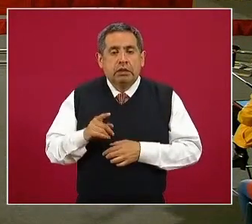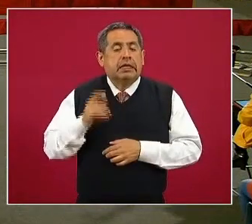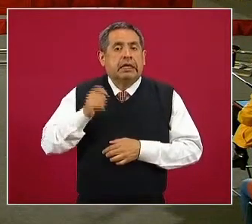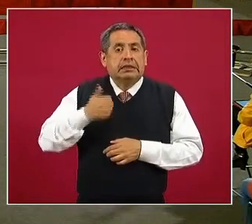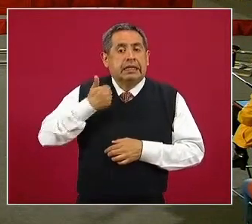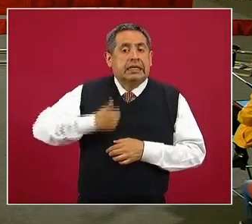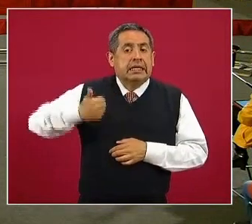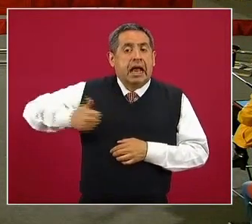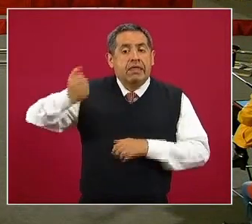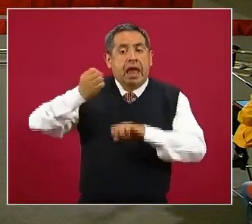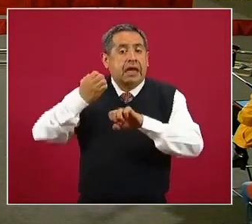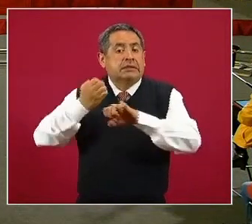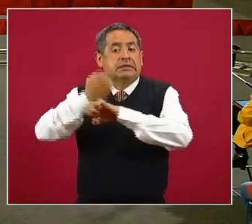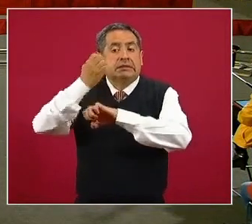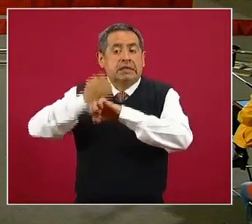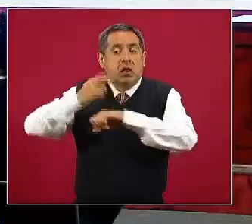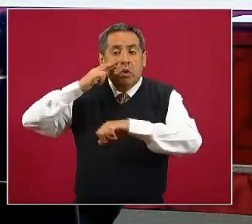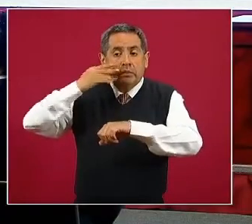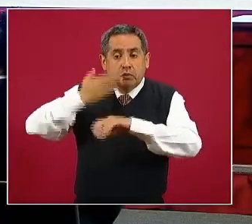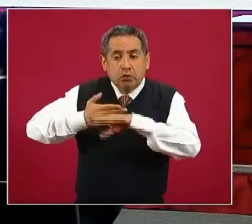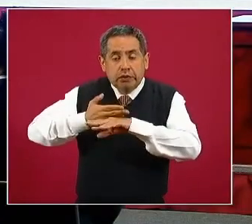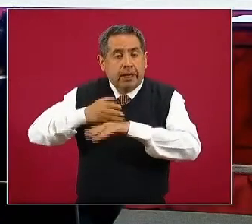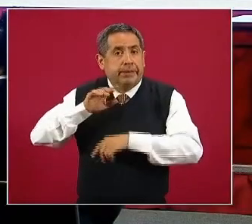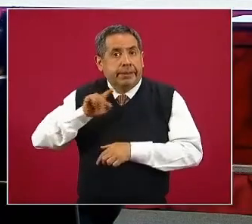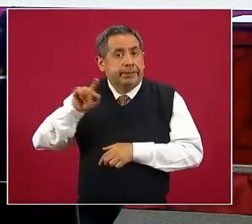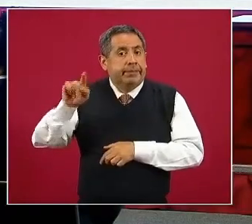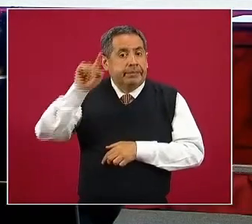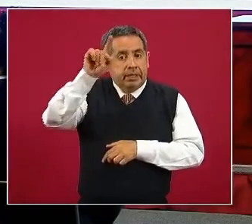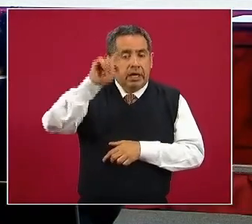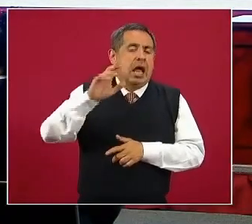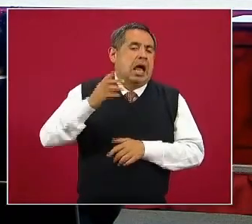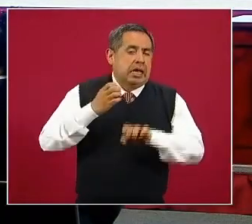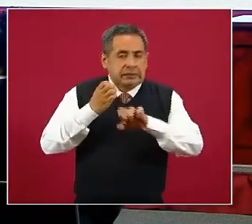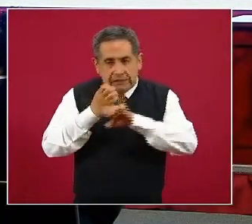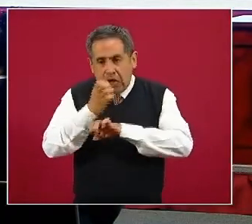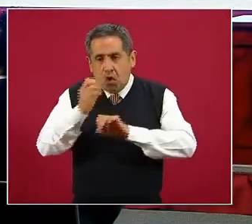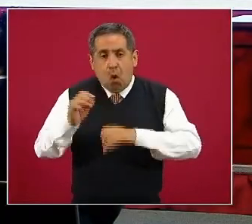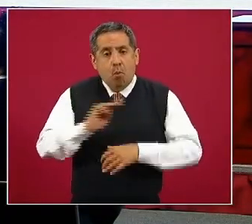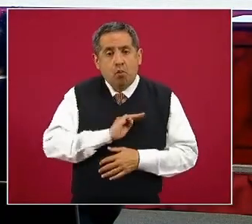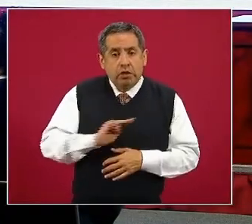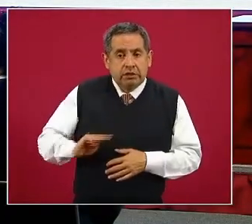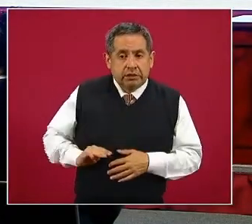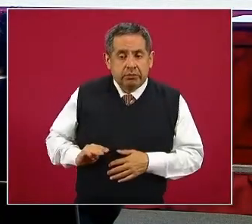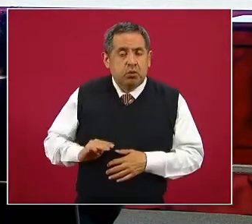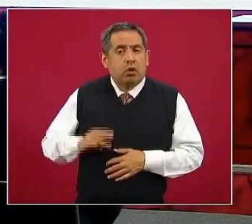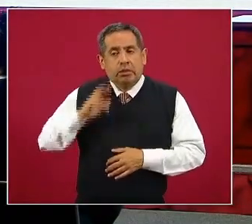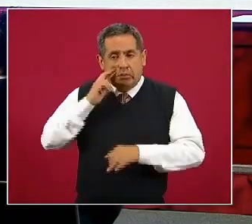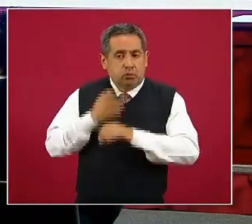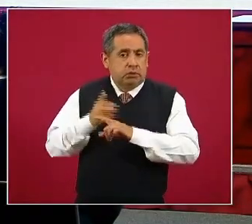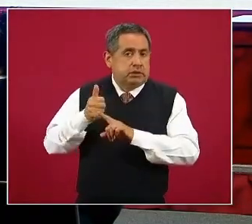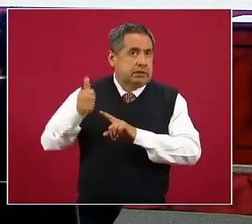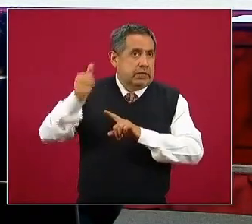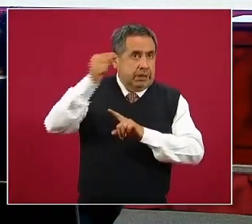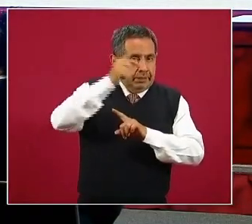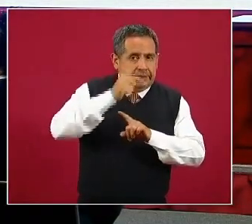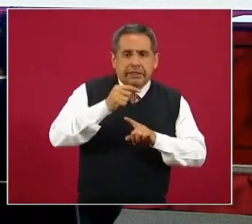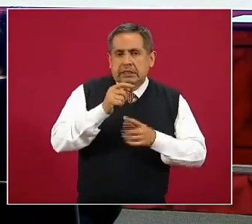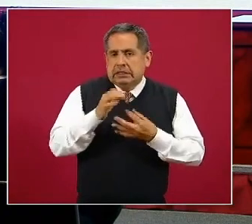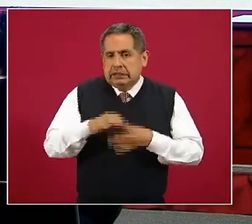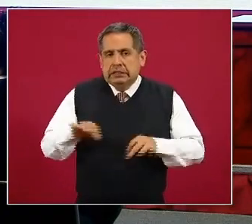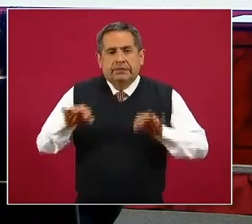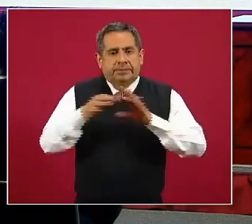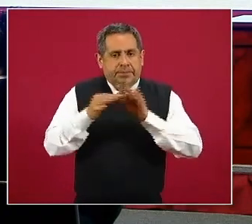sus autoridades locales, tanto en el nivel municipal como en el nivel estatal, y por lo tanto es importante